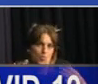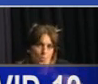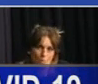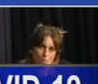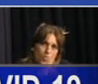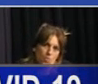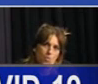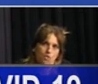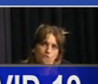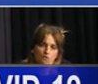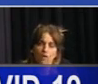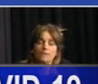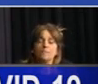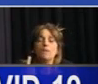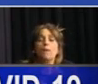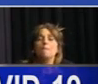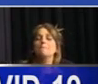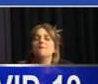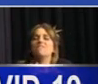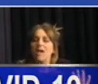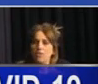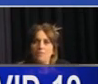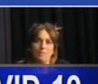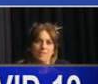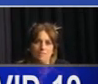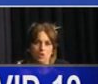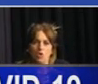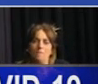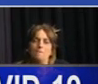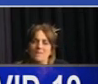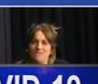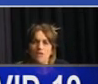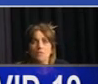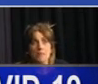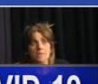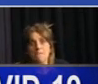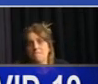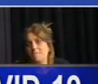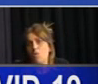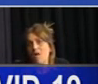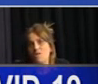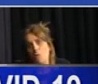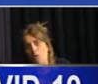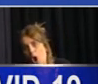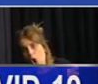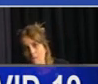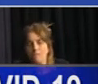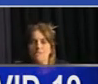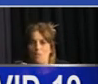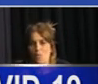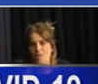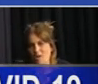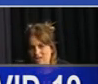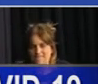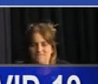se instala al sector privado a adoptar las medidas laborales similares a la del sector público